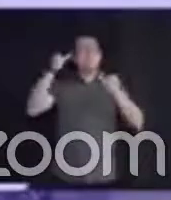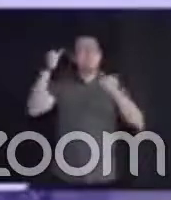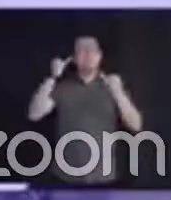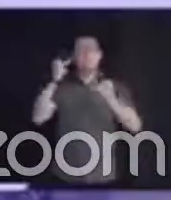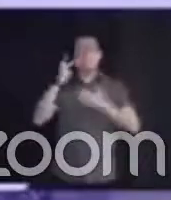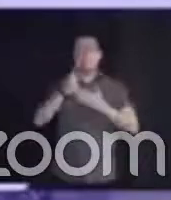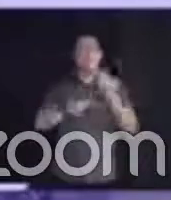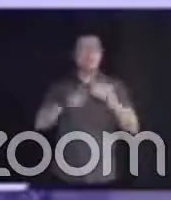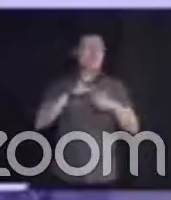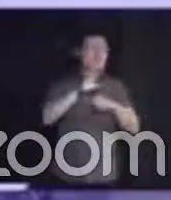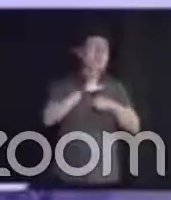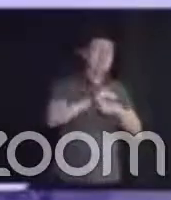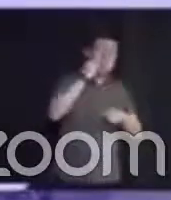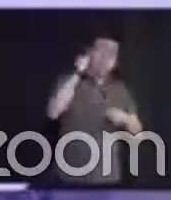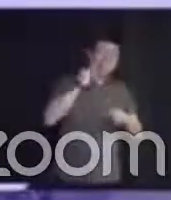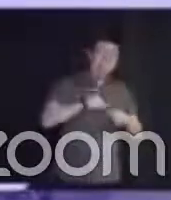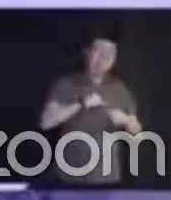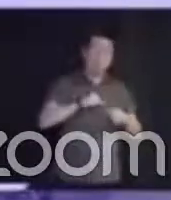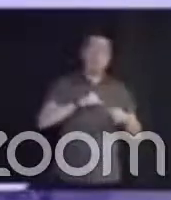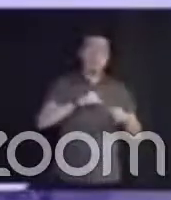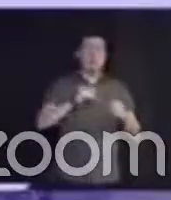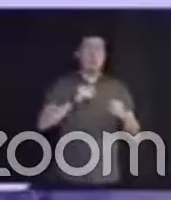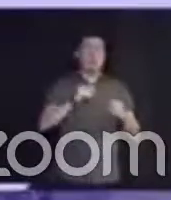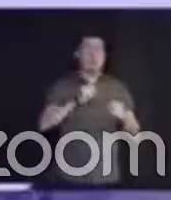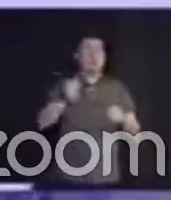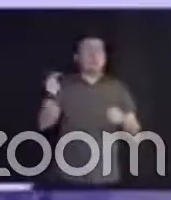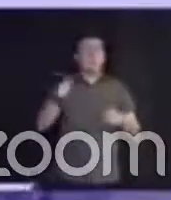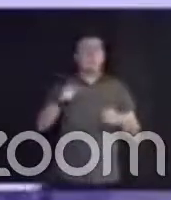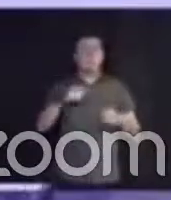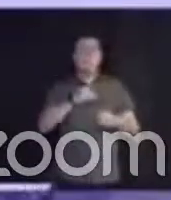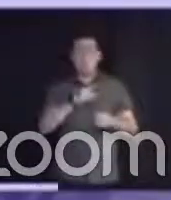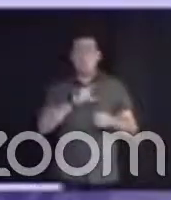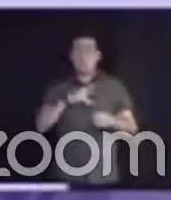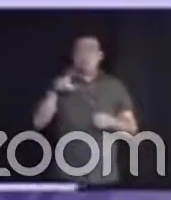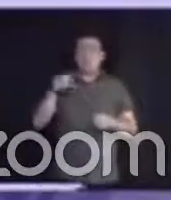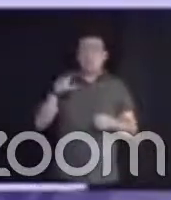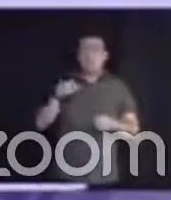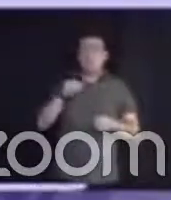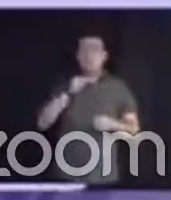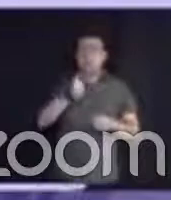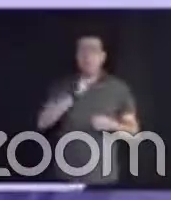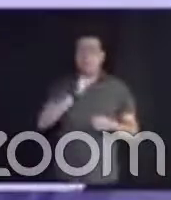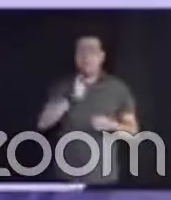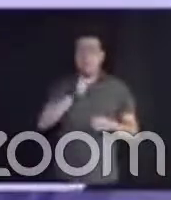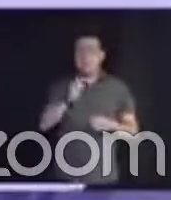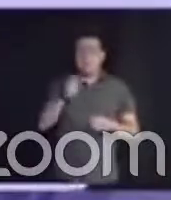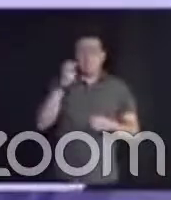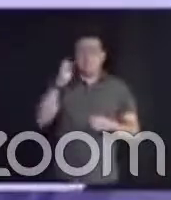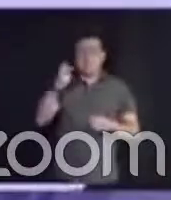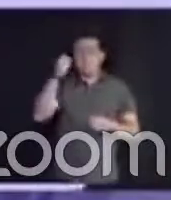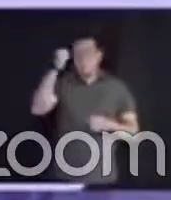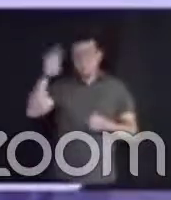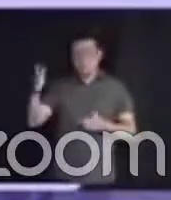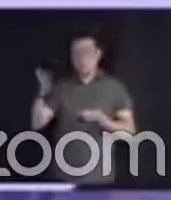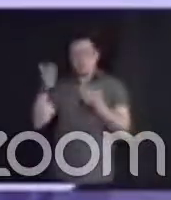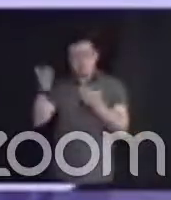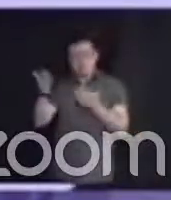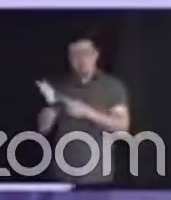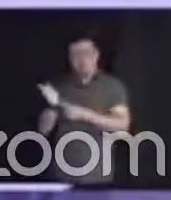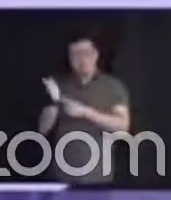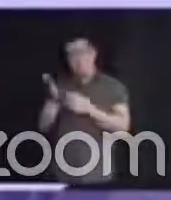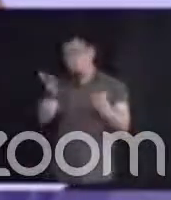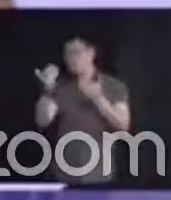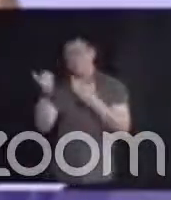ningún patrón que no te dejen o que te van a despedir del trabajo. Entonces, OmniLife nos ofrece eso. Nos